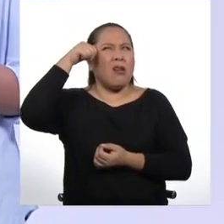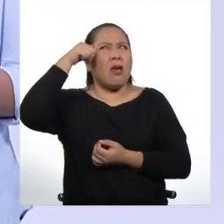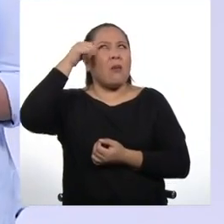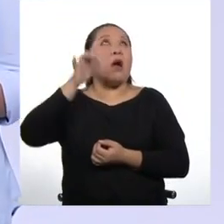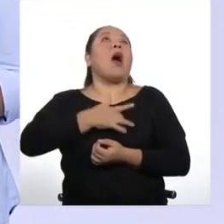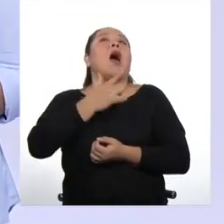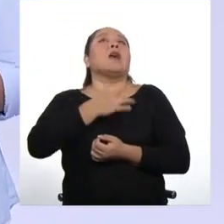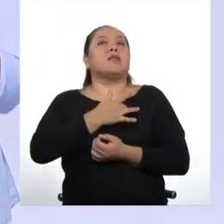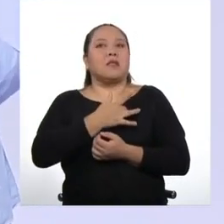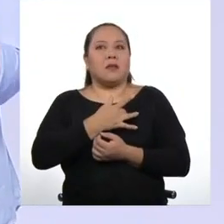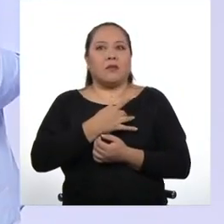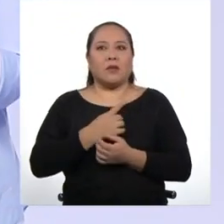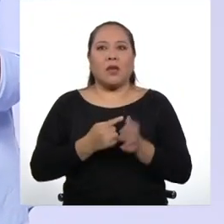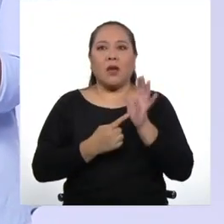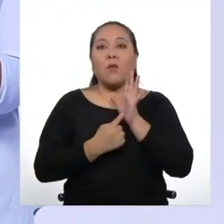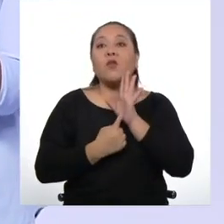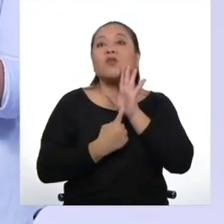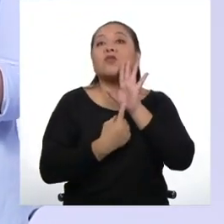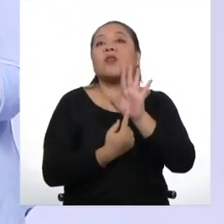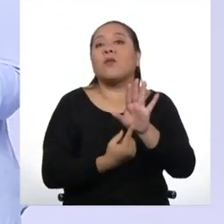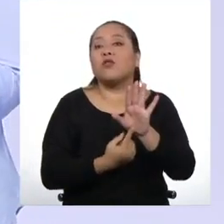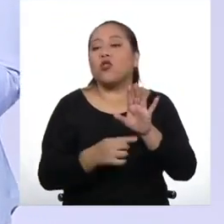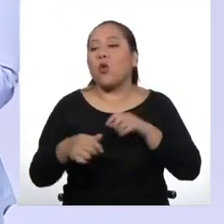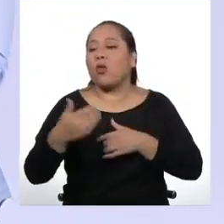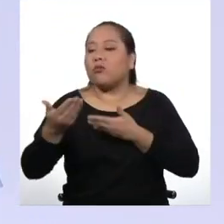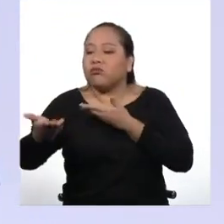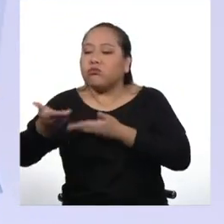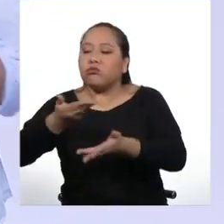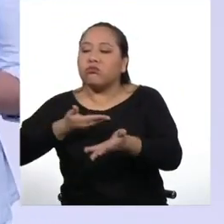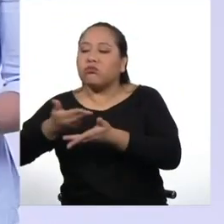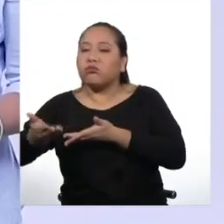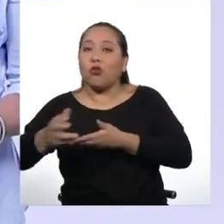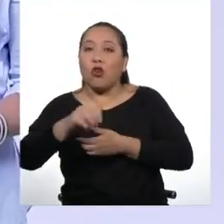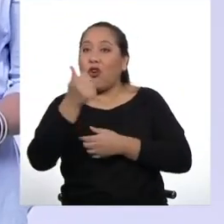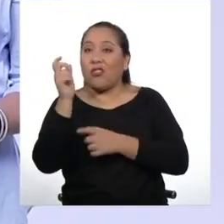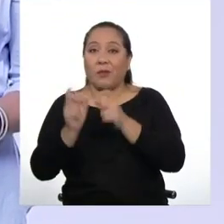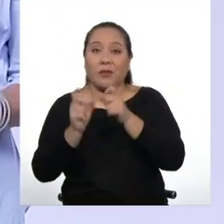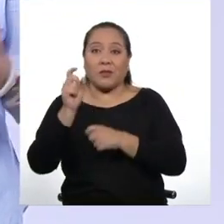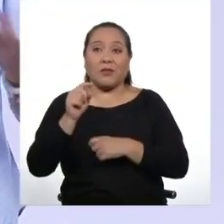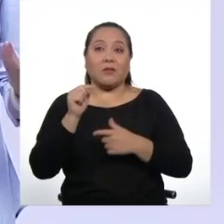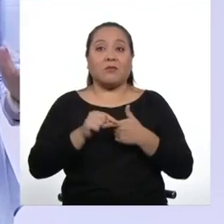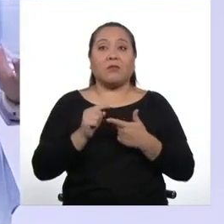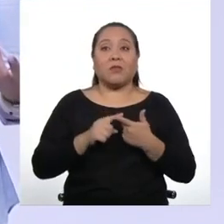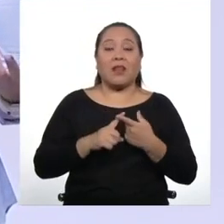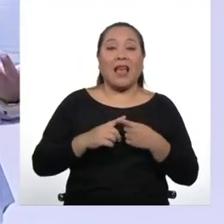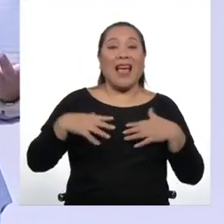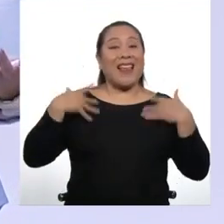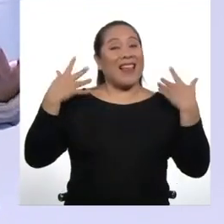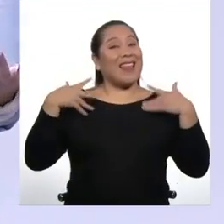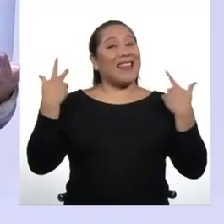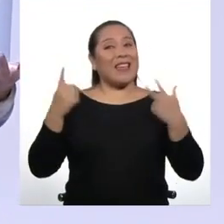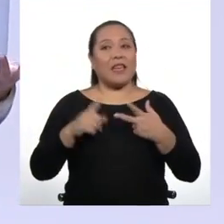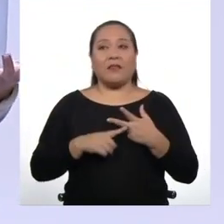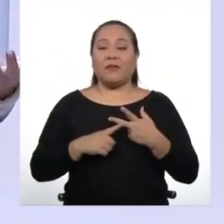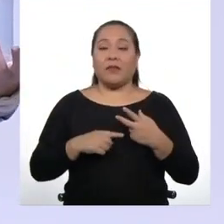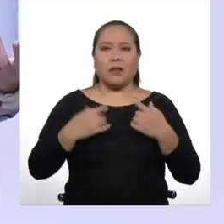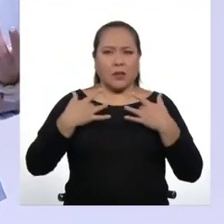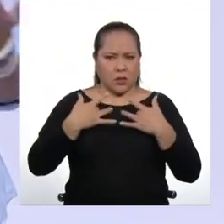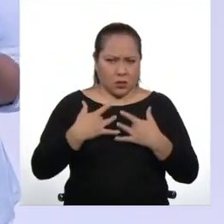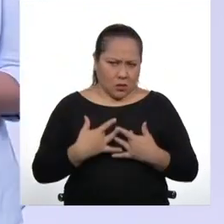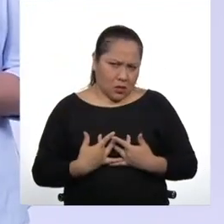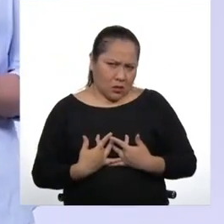que expresamos cuando nos relacionamos con otras personas. Y estas emociones pueden ser la alegría, la